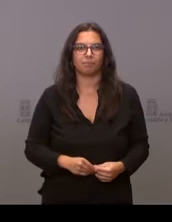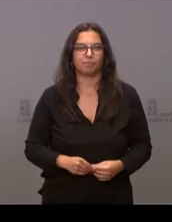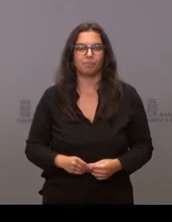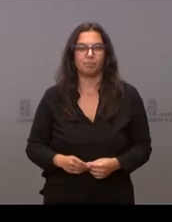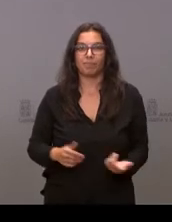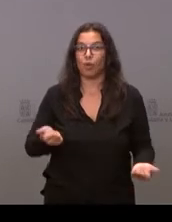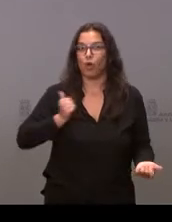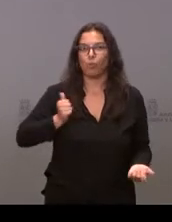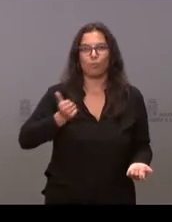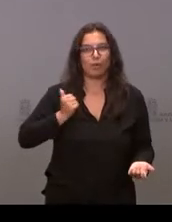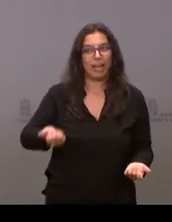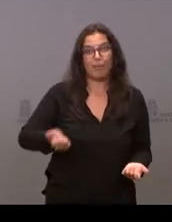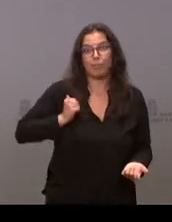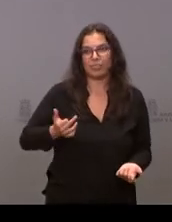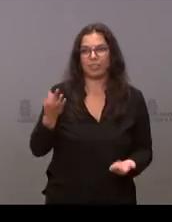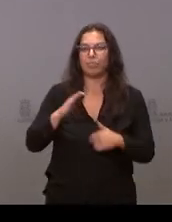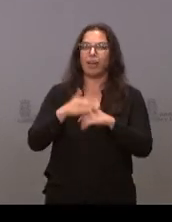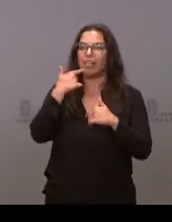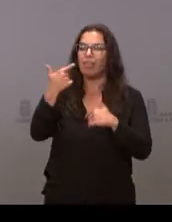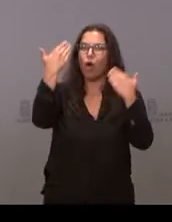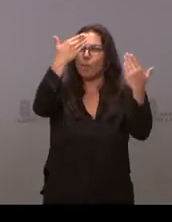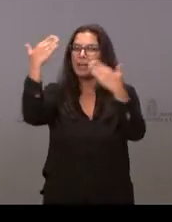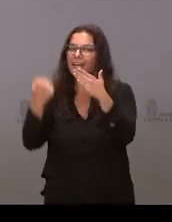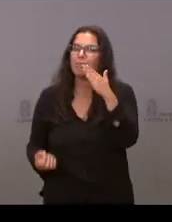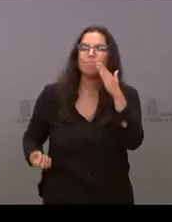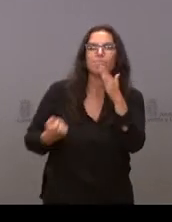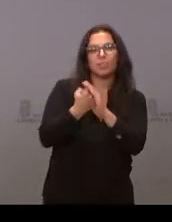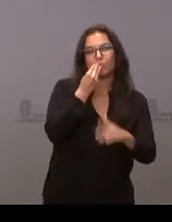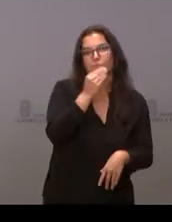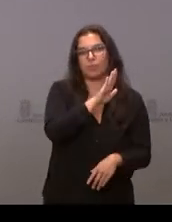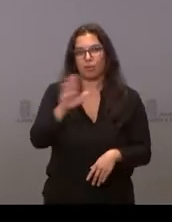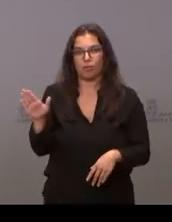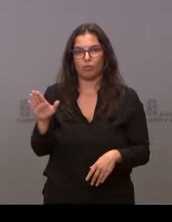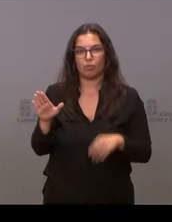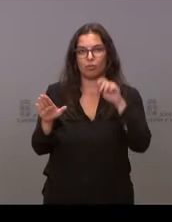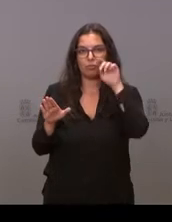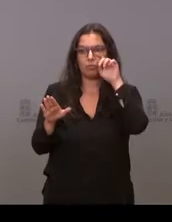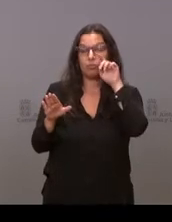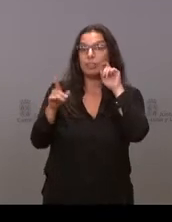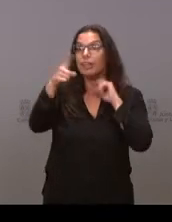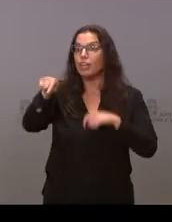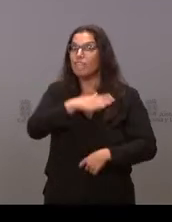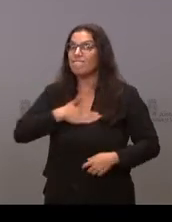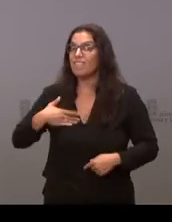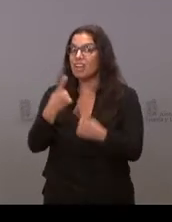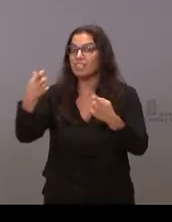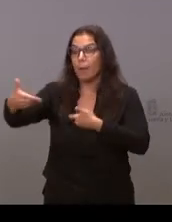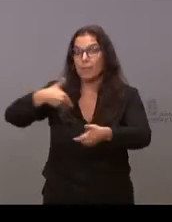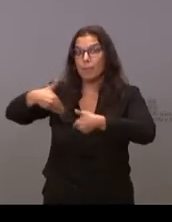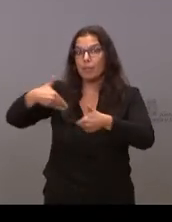la oportunidad de brindarles el mejor de los homenajes posibles, escuchar sus demandas y, sobre